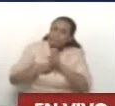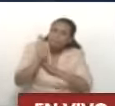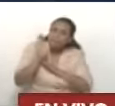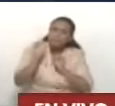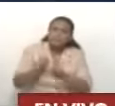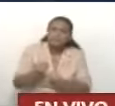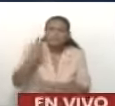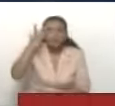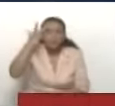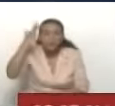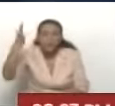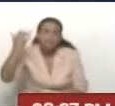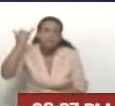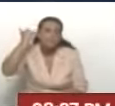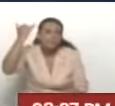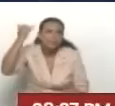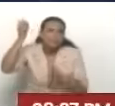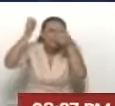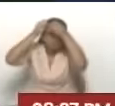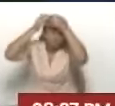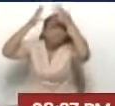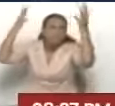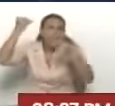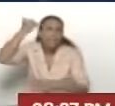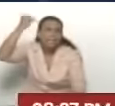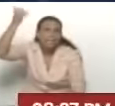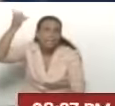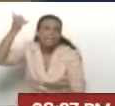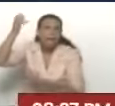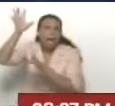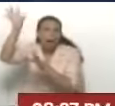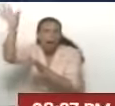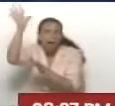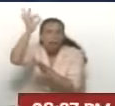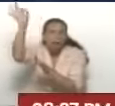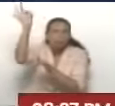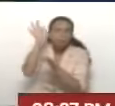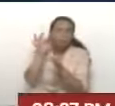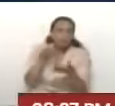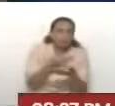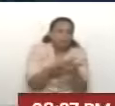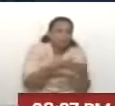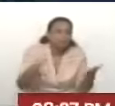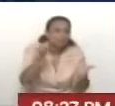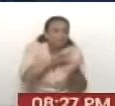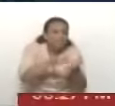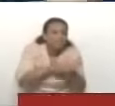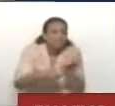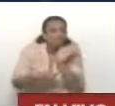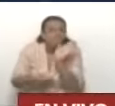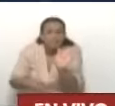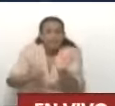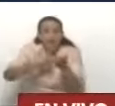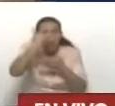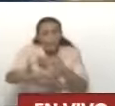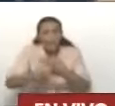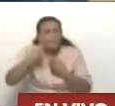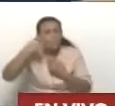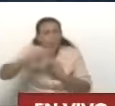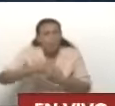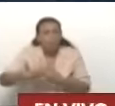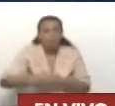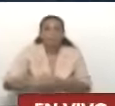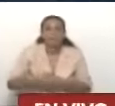que soñemos, que empecemos a proyectar, que empecemos a soñar en lo adelante, ese salto adelante. Aquí, bueno, tenemos un